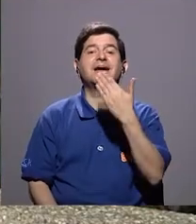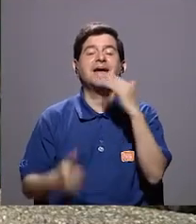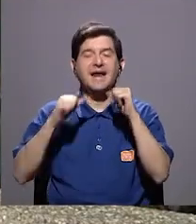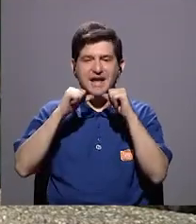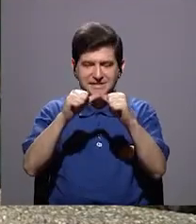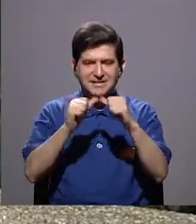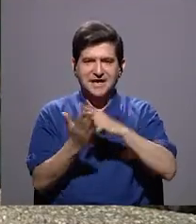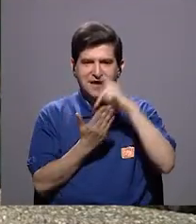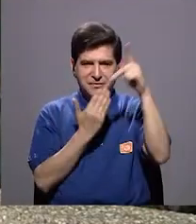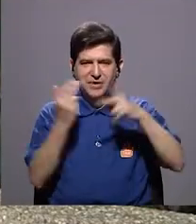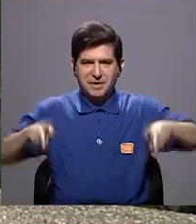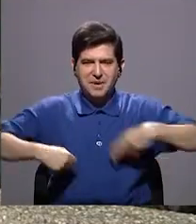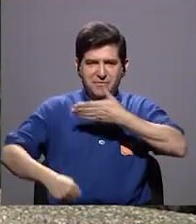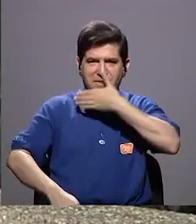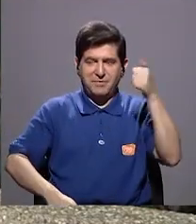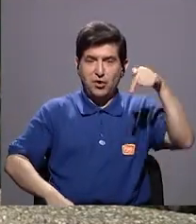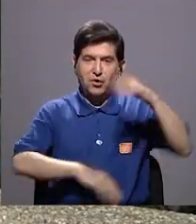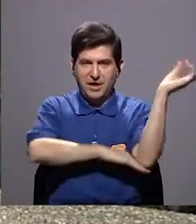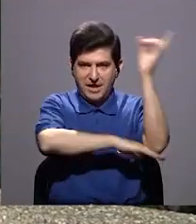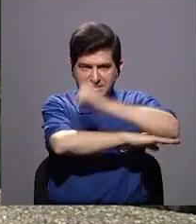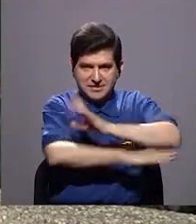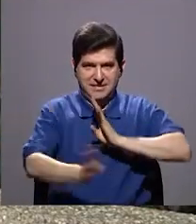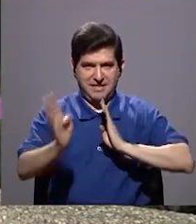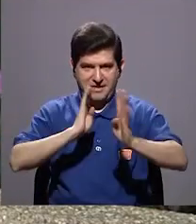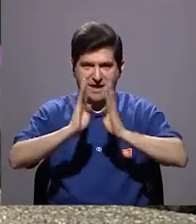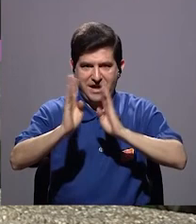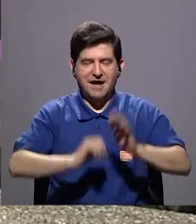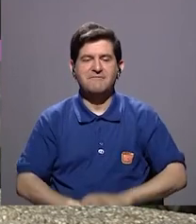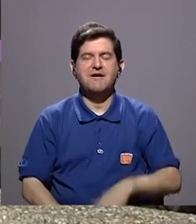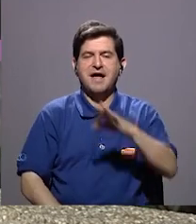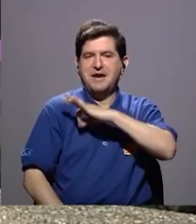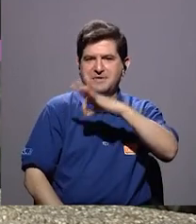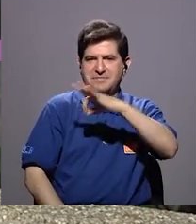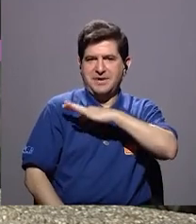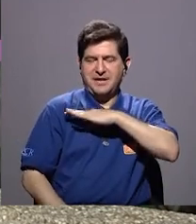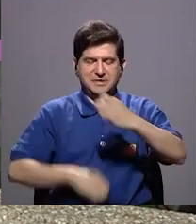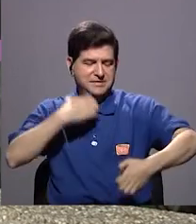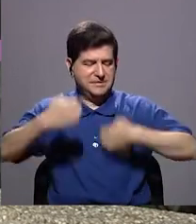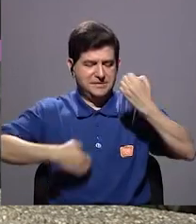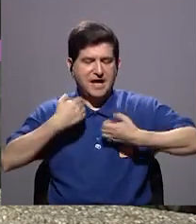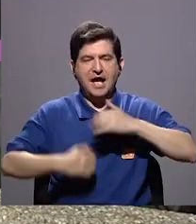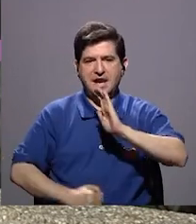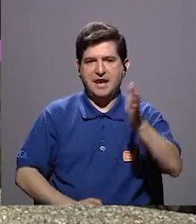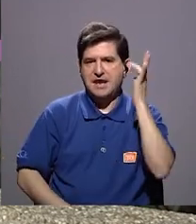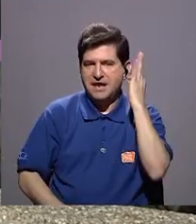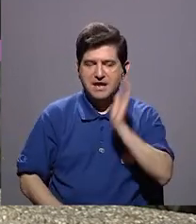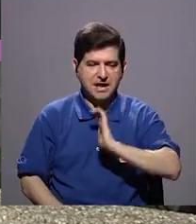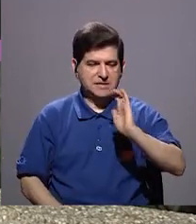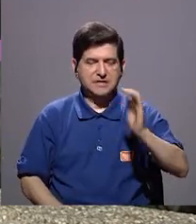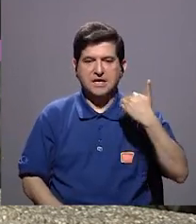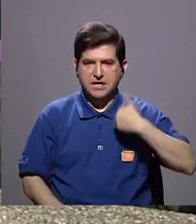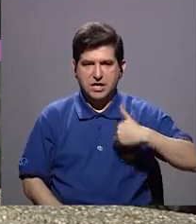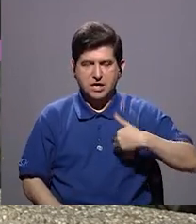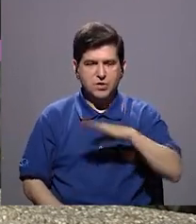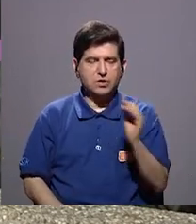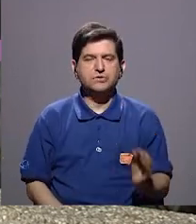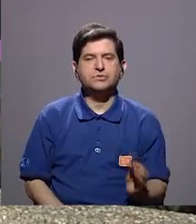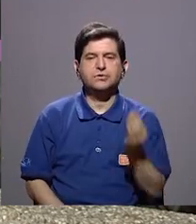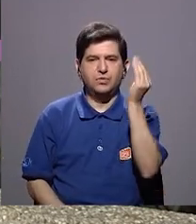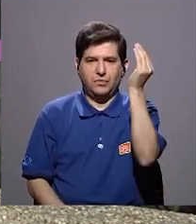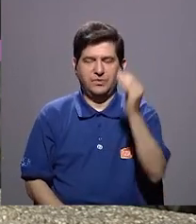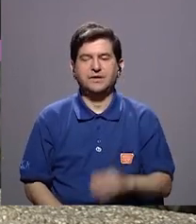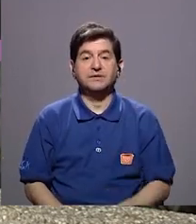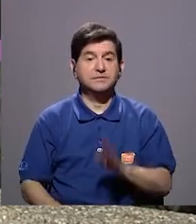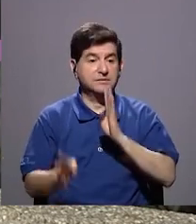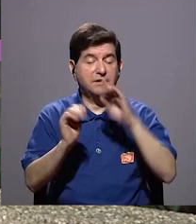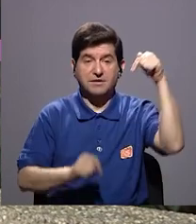Gracias por continuar con su programa Vivir Mejor. El día de hoy estamos conversando acerca del bienestar emocional de las niñas, niños y adolescentes, para